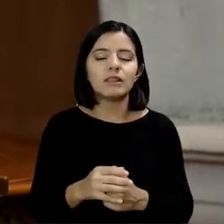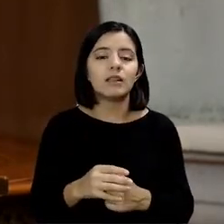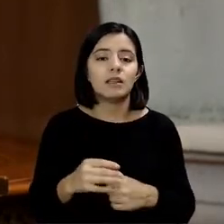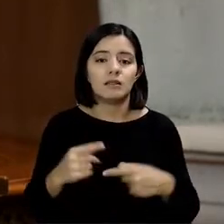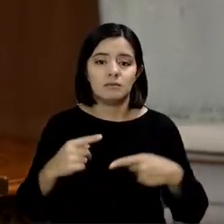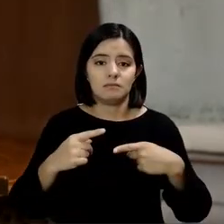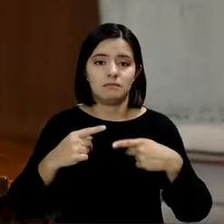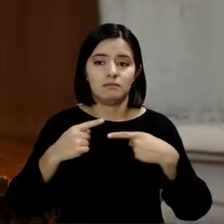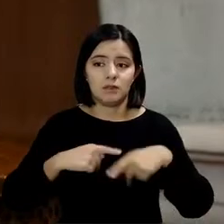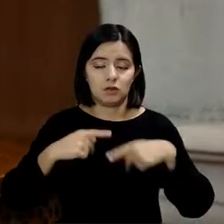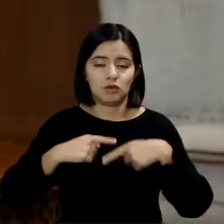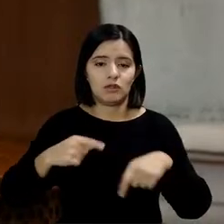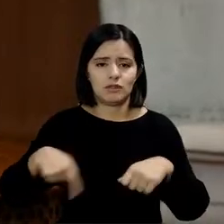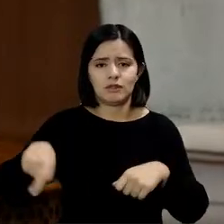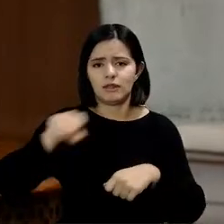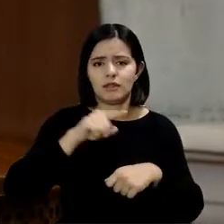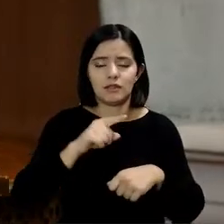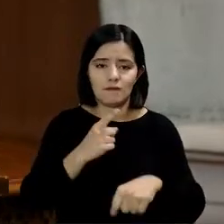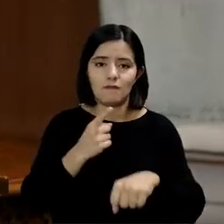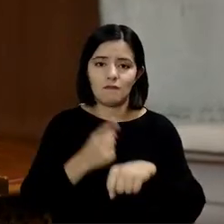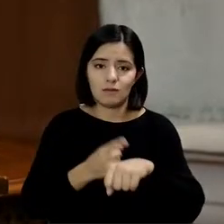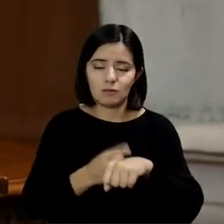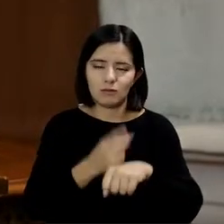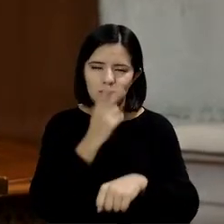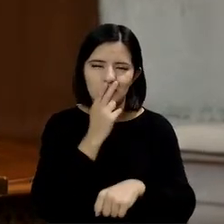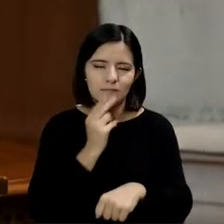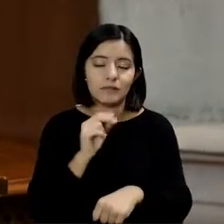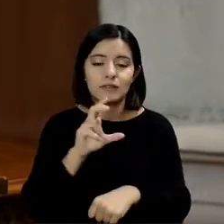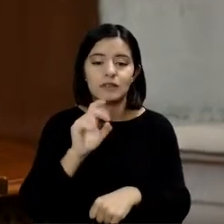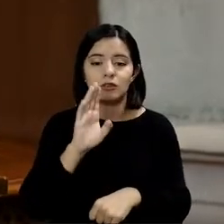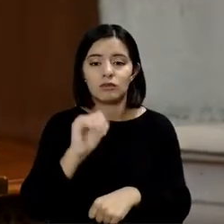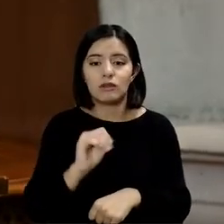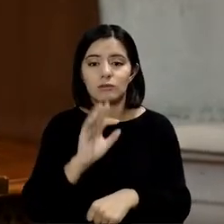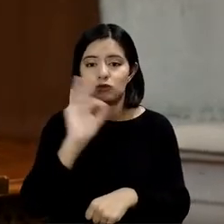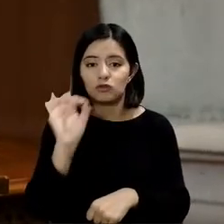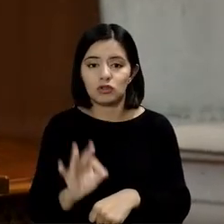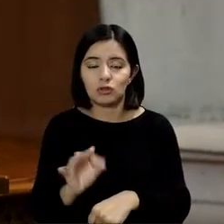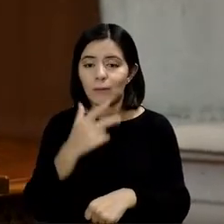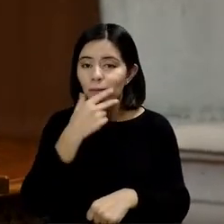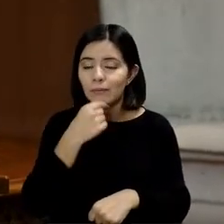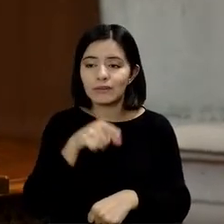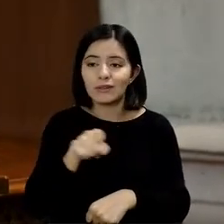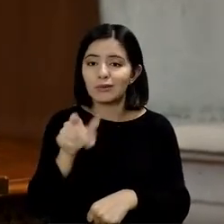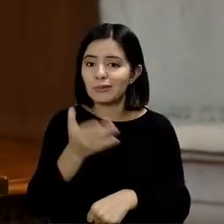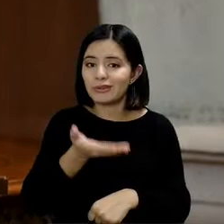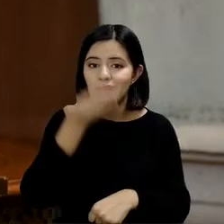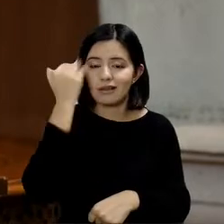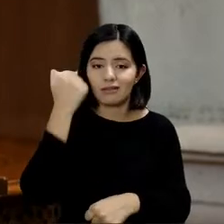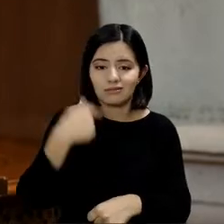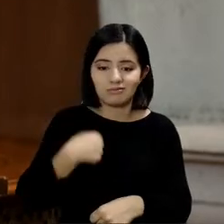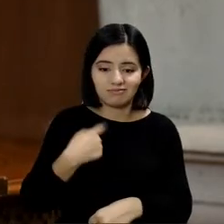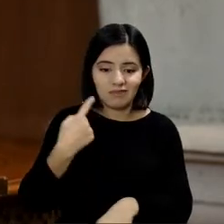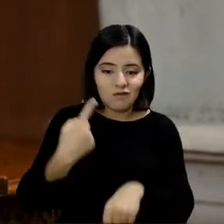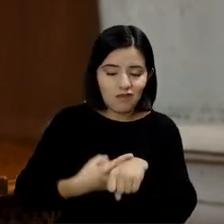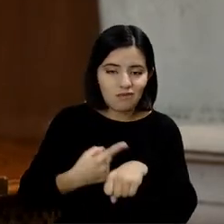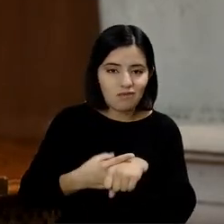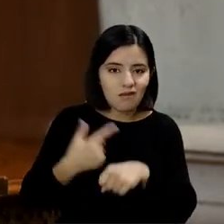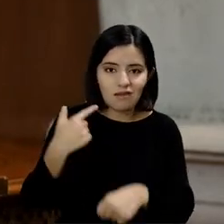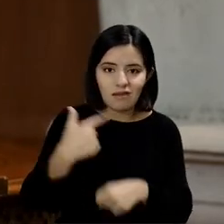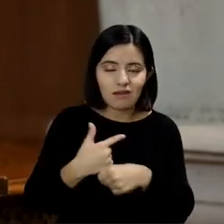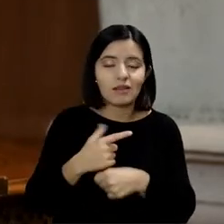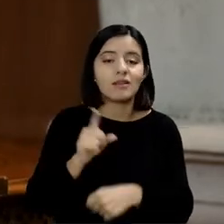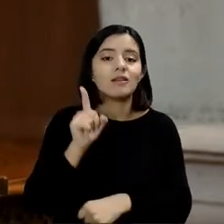viven con diabetes, 39% de los hombres desconocen su diagnóstico, mientras que para las mujeres